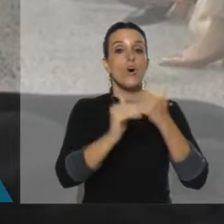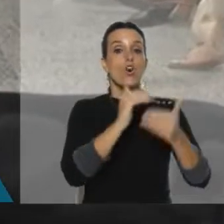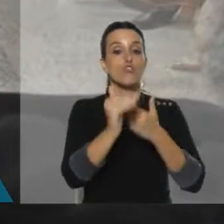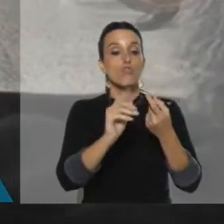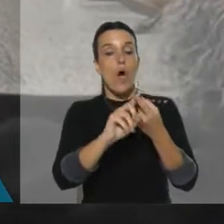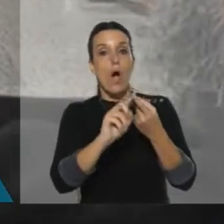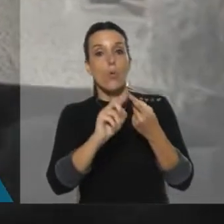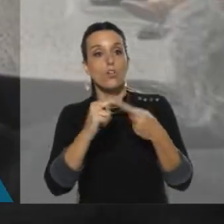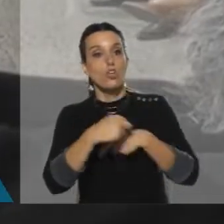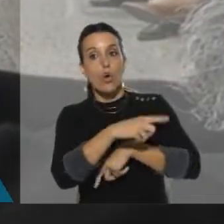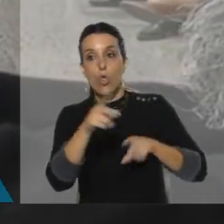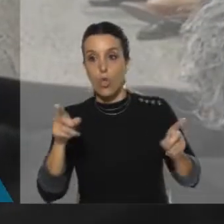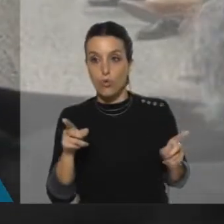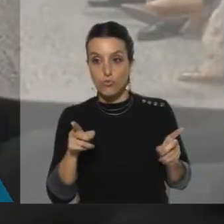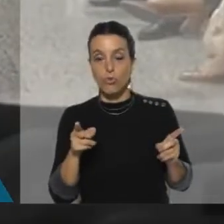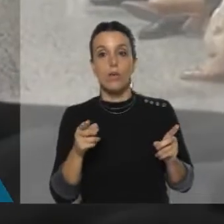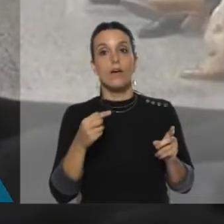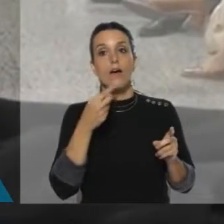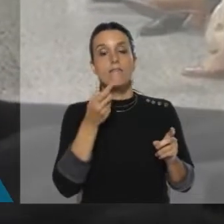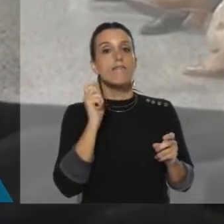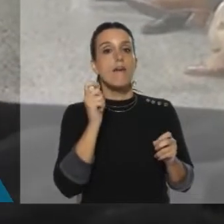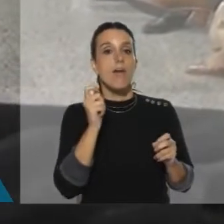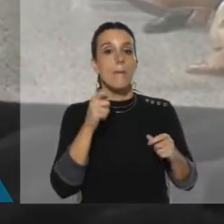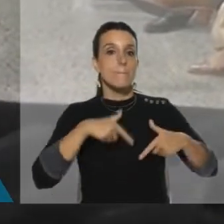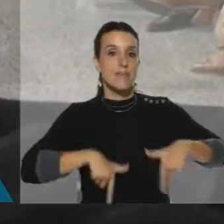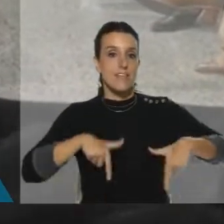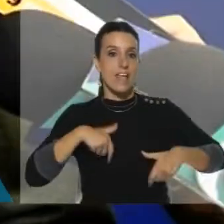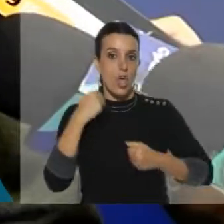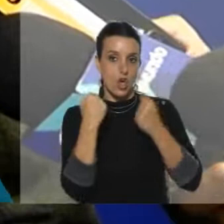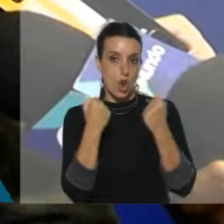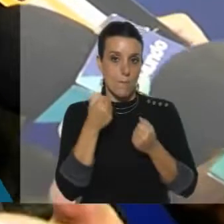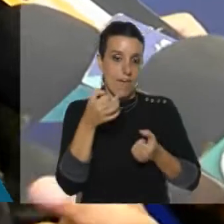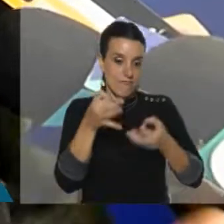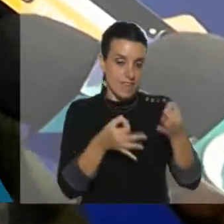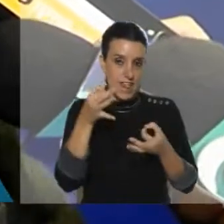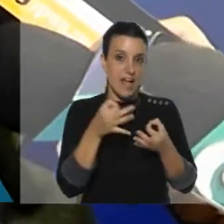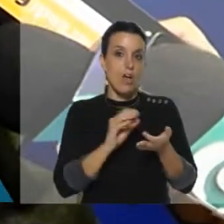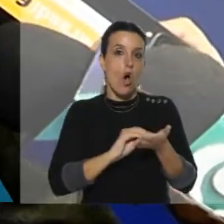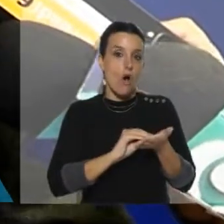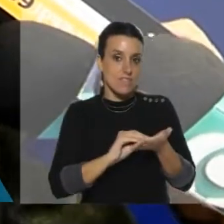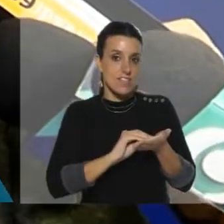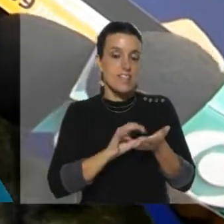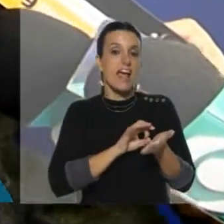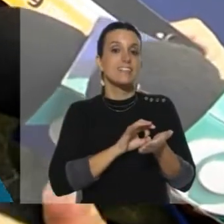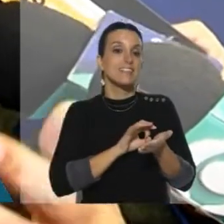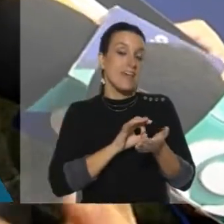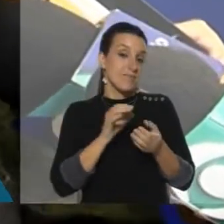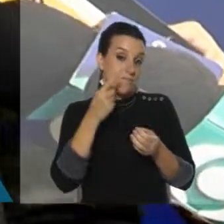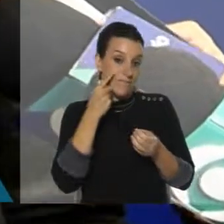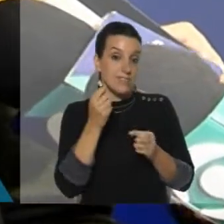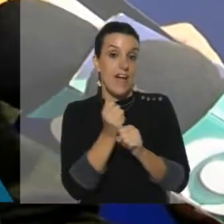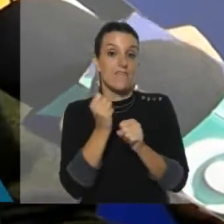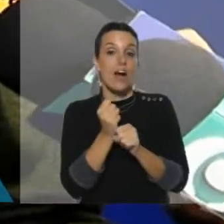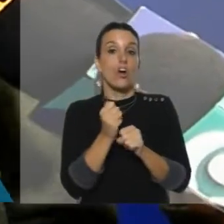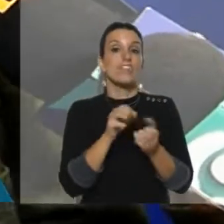negociación colectiva en el que va a participar ministerio de economía y finanzas oficina nacional de servicio civil oficina de